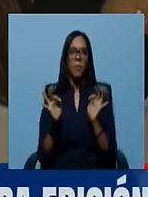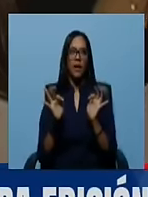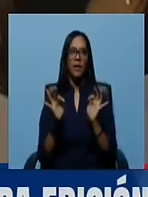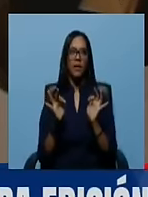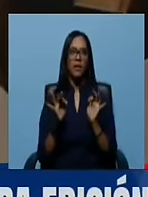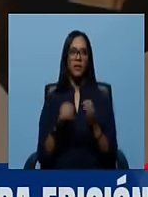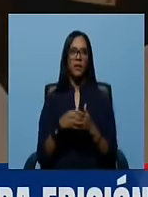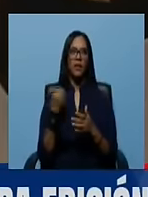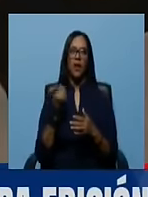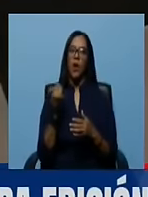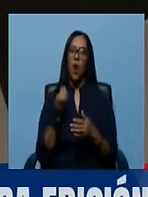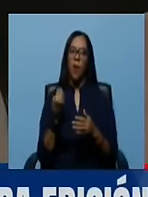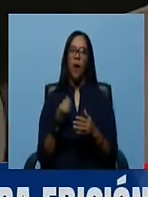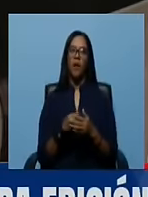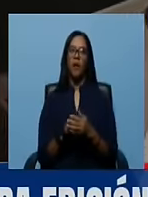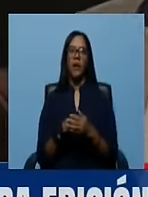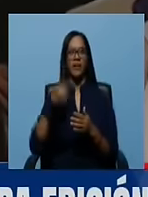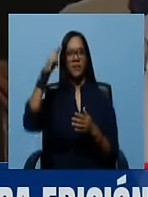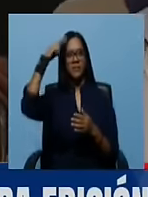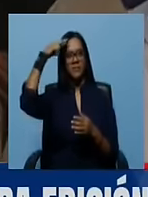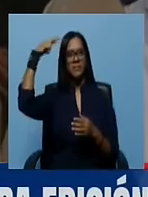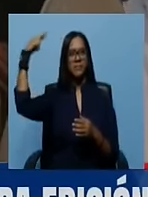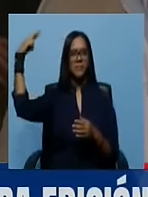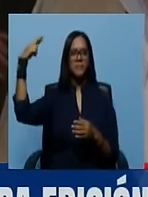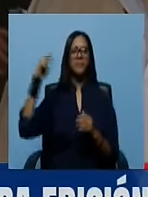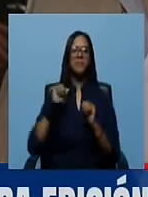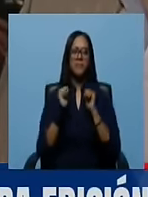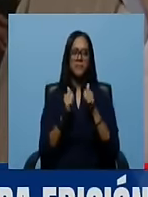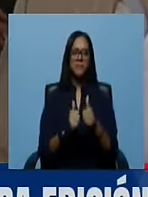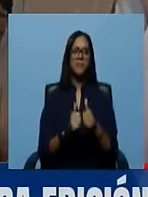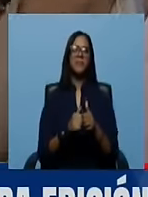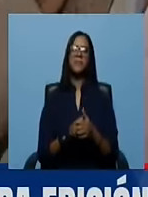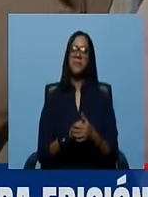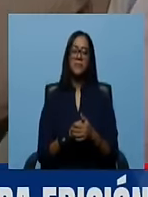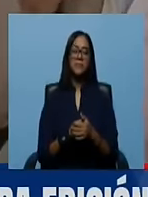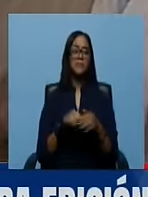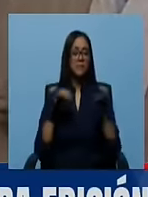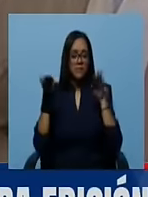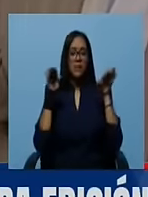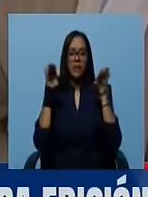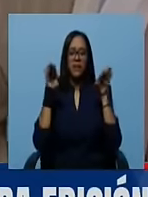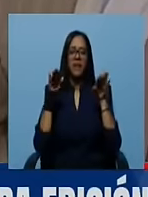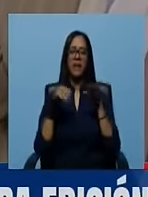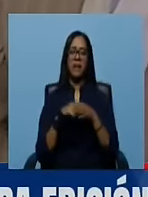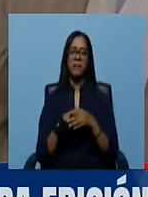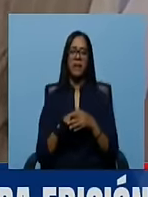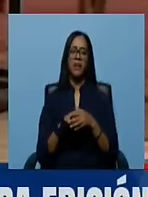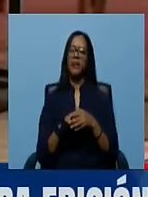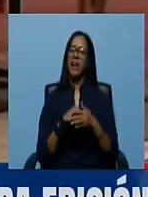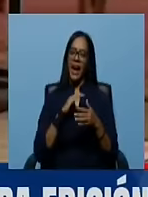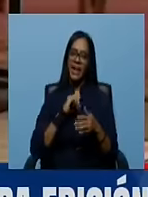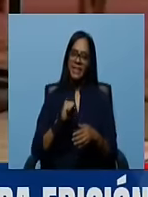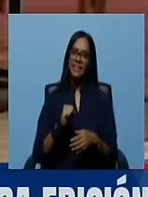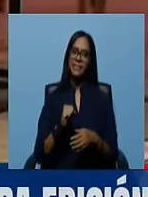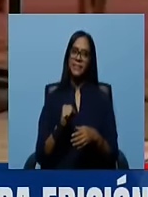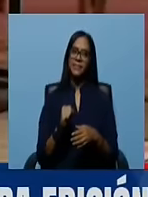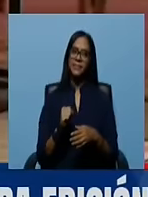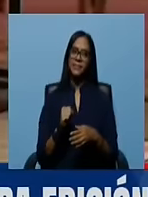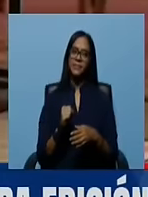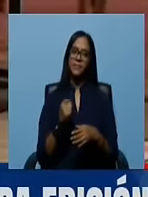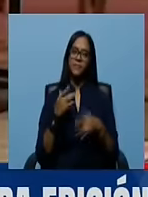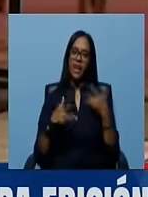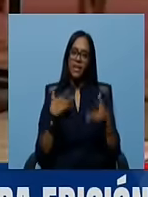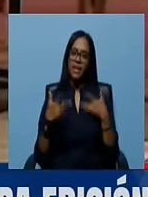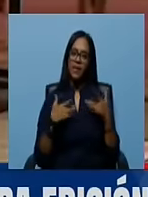como fueron las reflexiones al inicio. El turismo es una